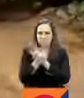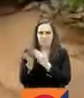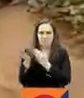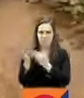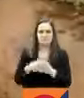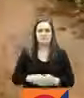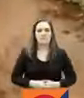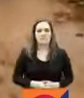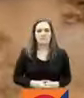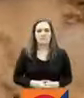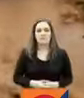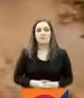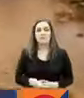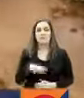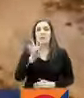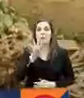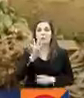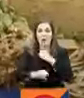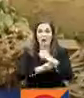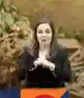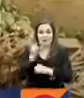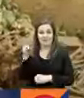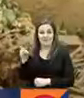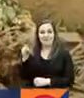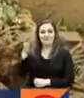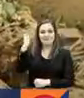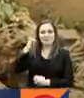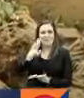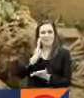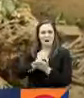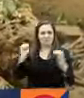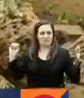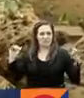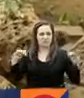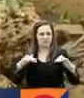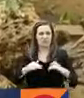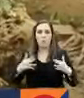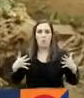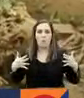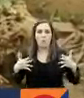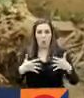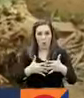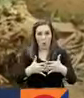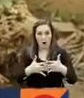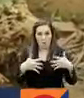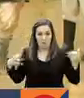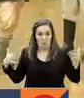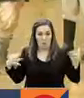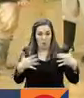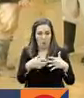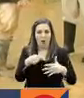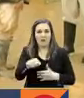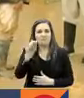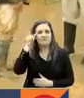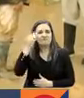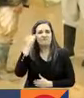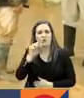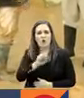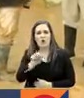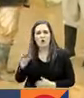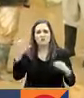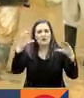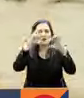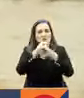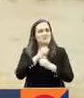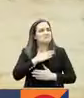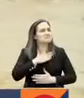Han pasado ya 4 años de la tragedia en Mocoa, Putumayo. Las familias todavía recuerdan que a las 11 de la noche la tranquilidad y la calma de este